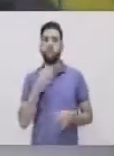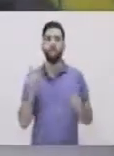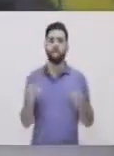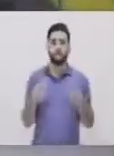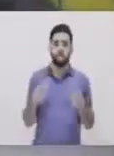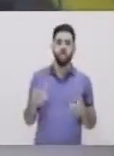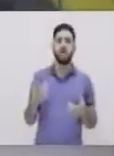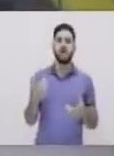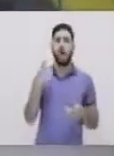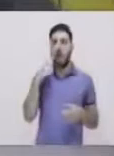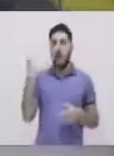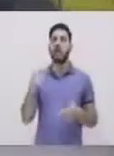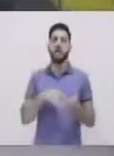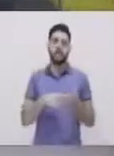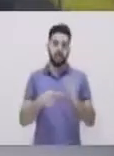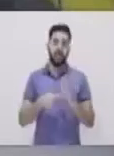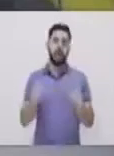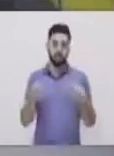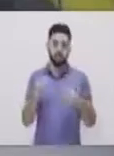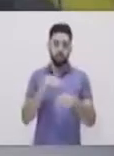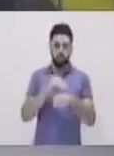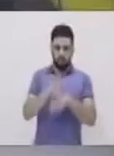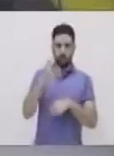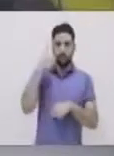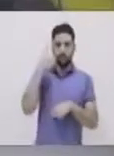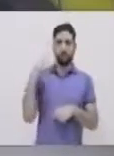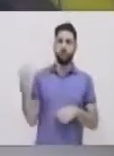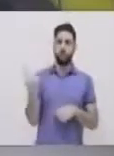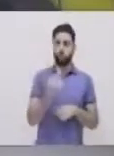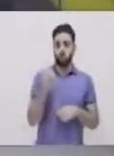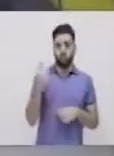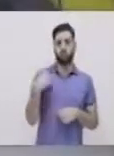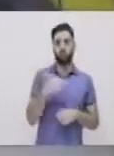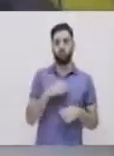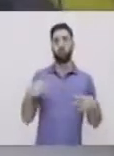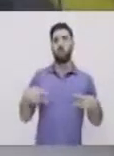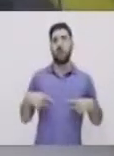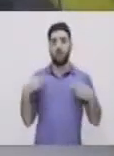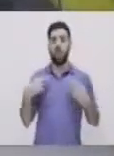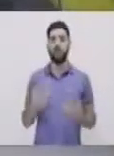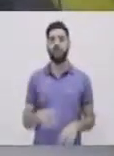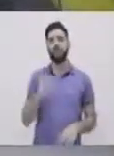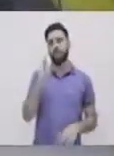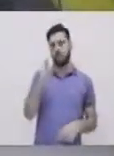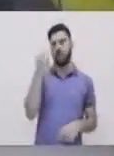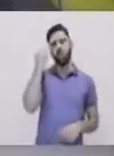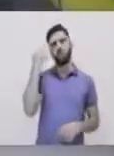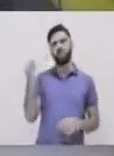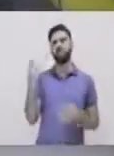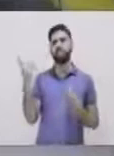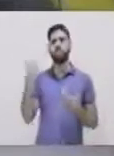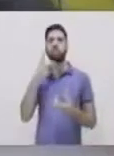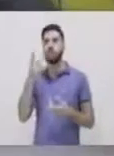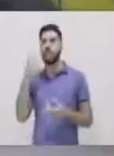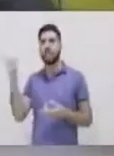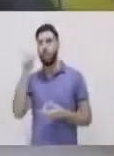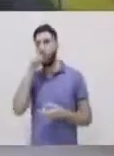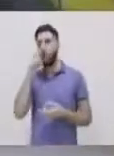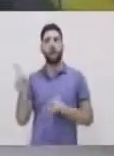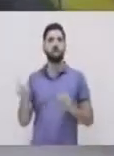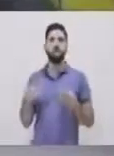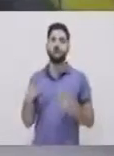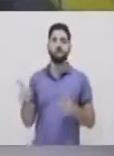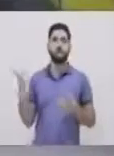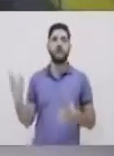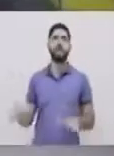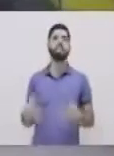alguna manera pues sirve de influencia para hacer muchas cosas en nuestras vidas. Correcto. Imagínate que no existiera la música o no existieran los